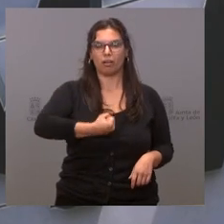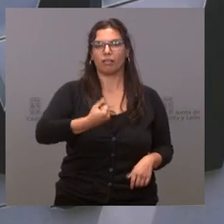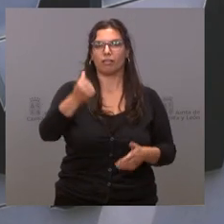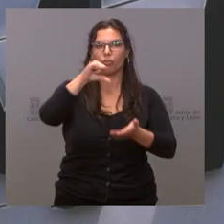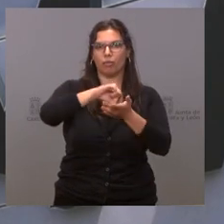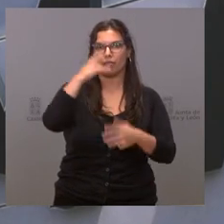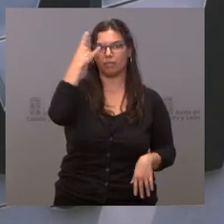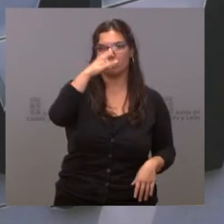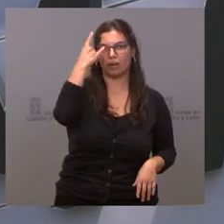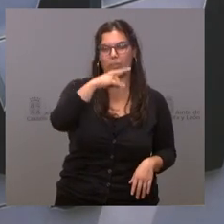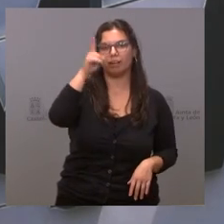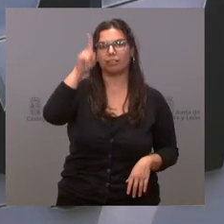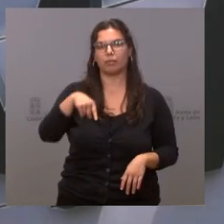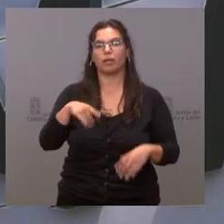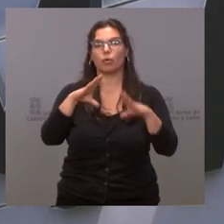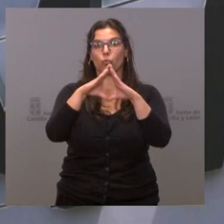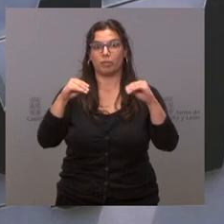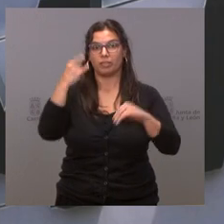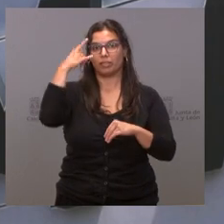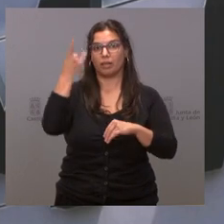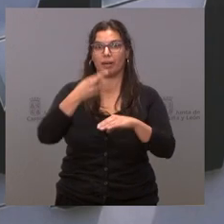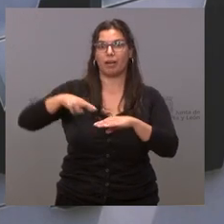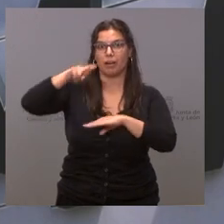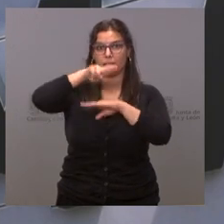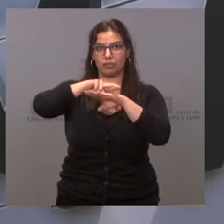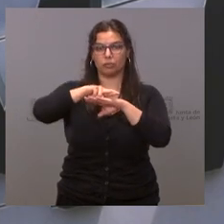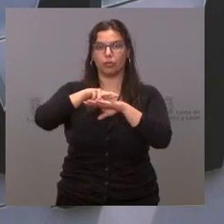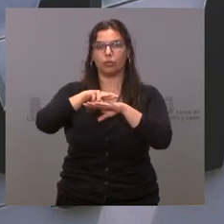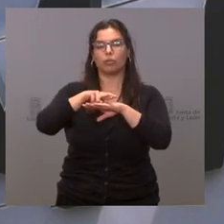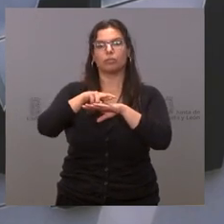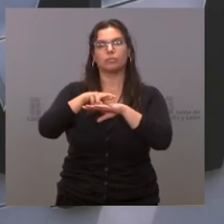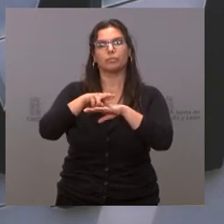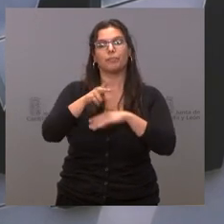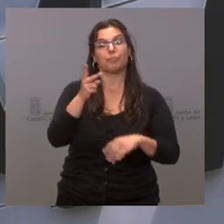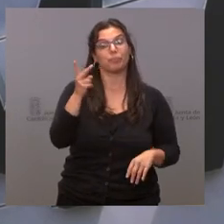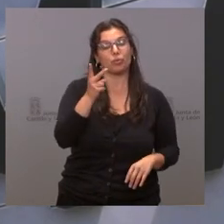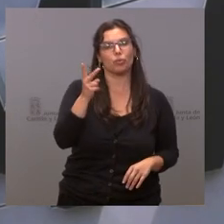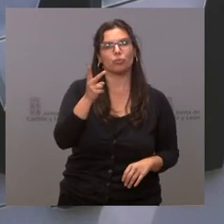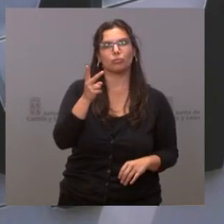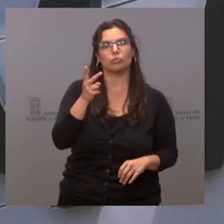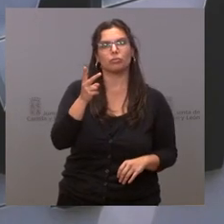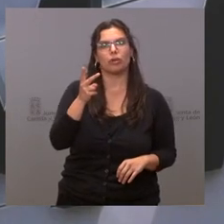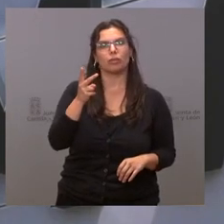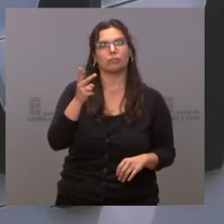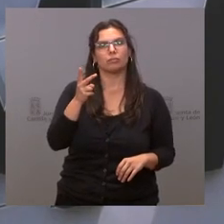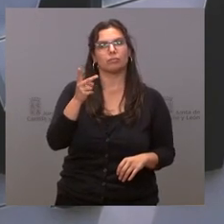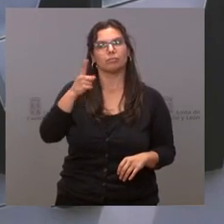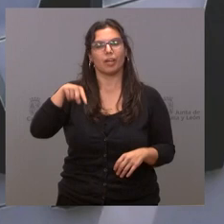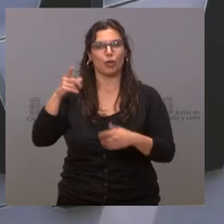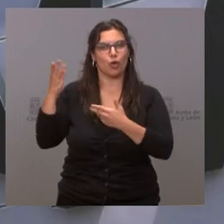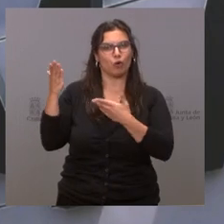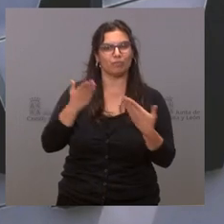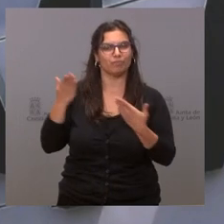y el rector de la universidad que son desde luego no sólo receptores sino